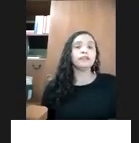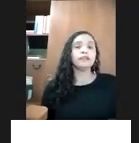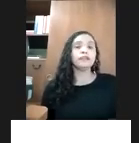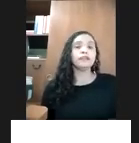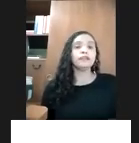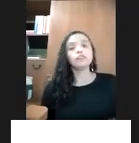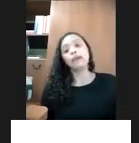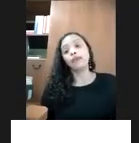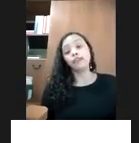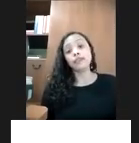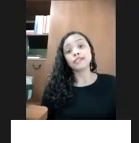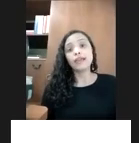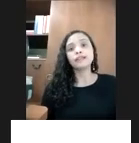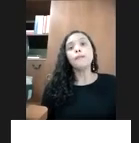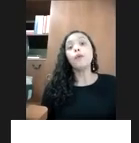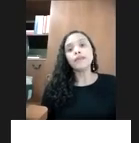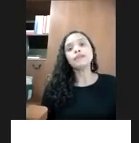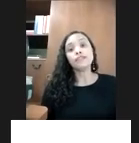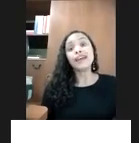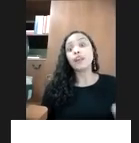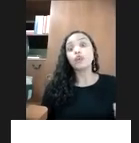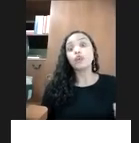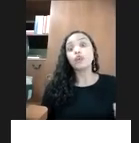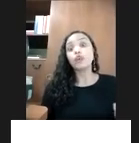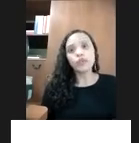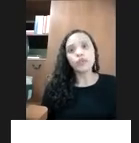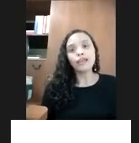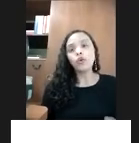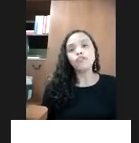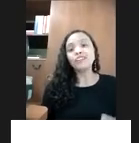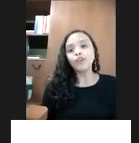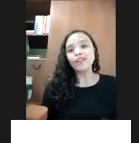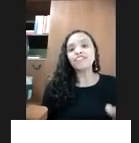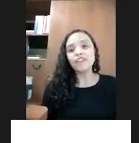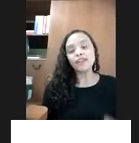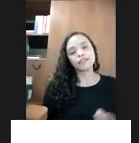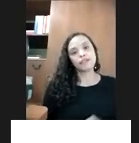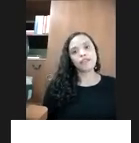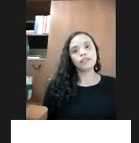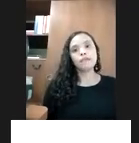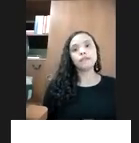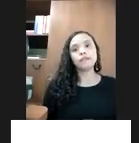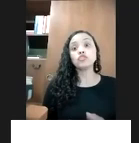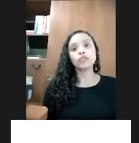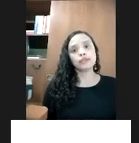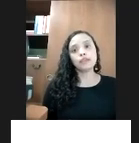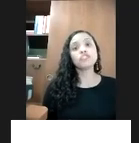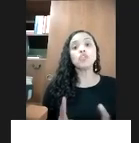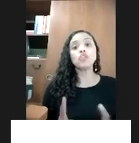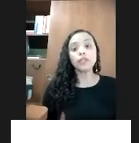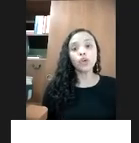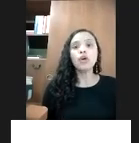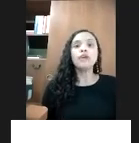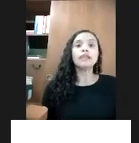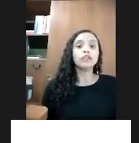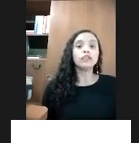síndromes de ansiedad, puede significar la oscuridad un factor que afecta significativamente su tranquilidad, sobre